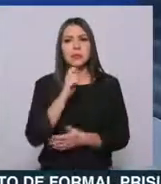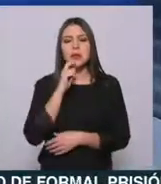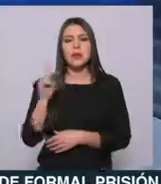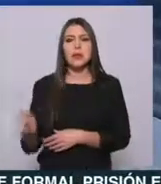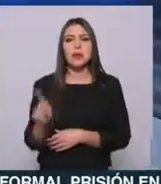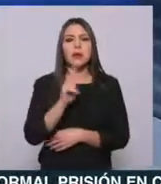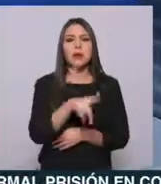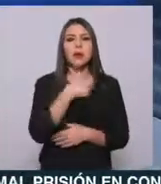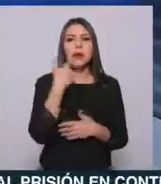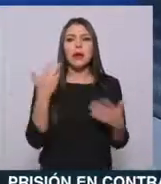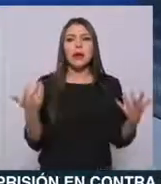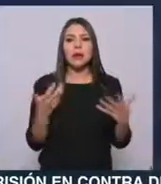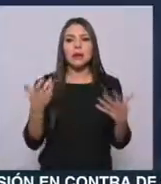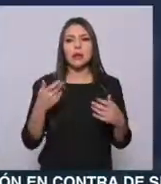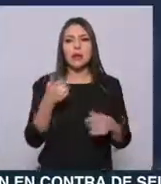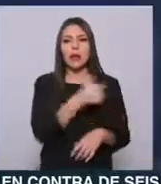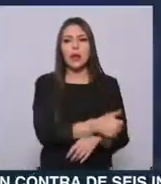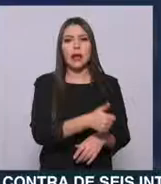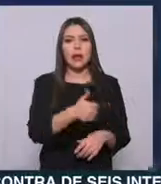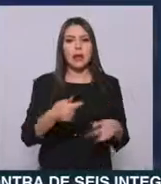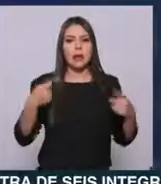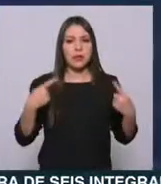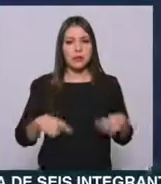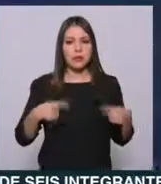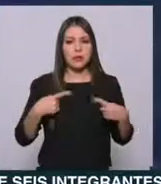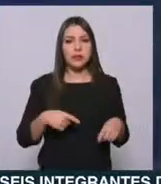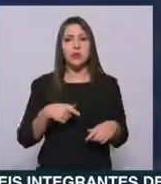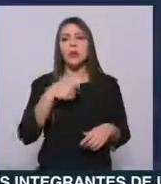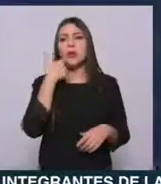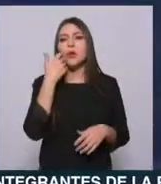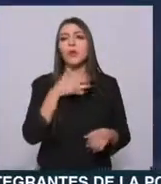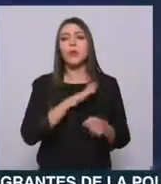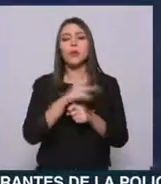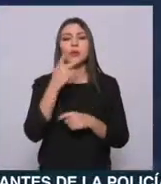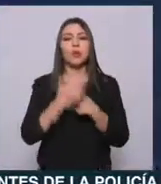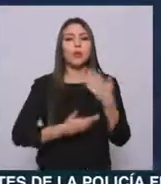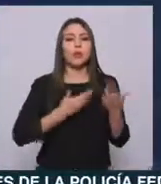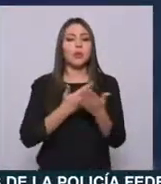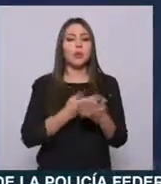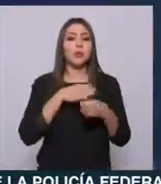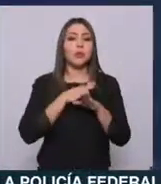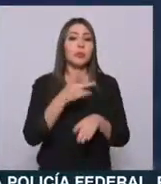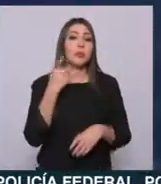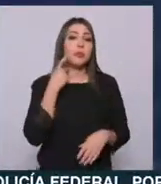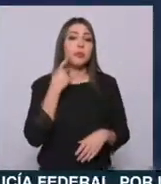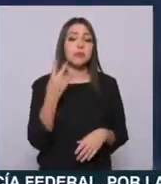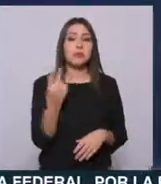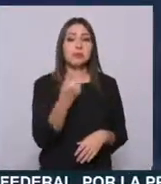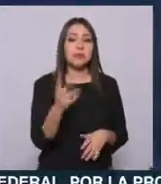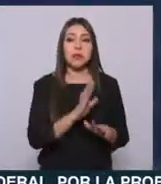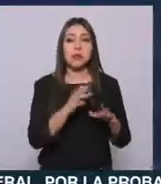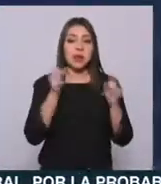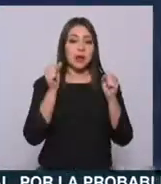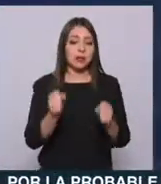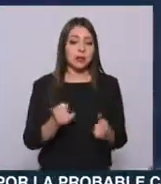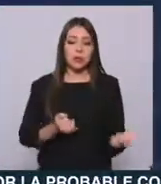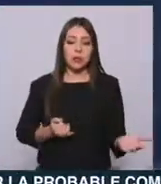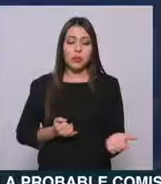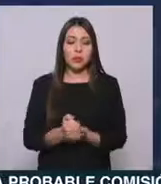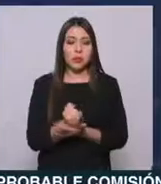estás buscando de manera personal y en cuanto a tus proyectos políticos. Si bien ellos ya definieron por una decisión